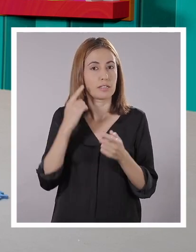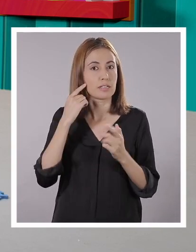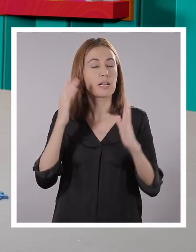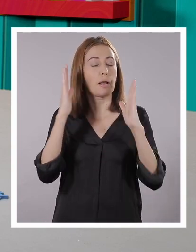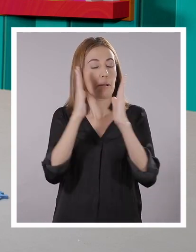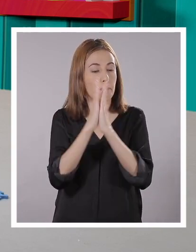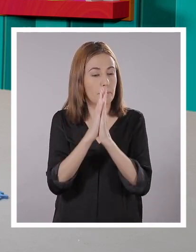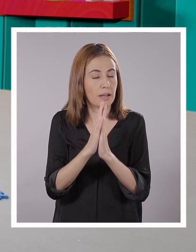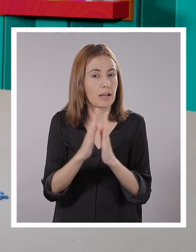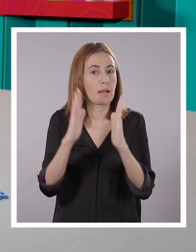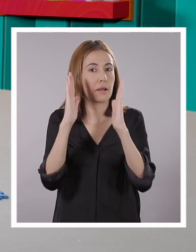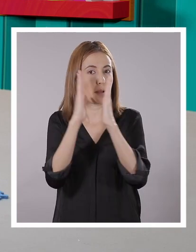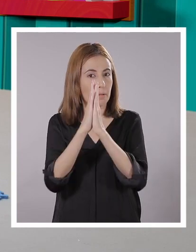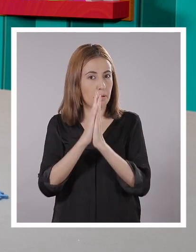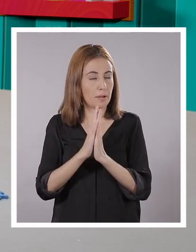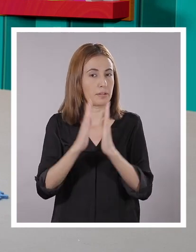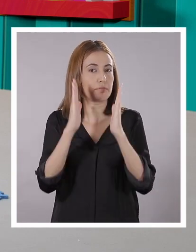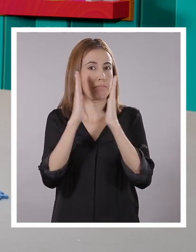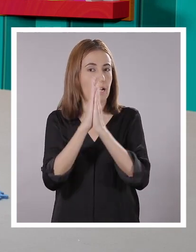ritmo.